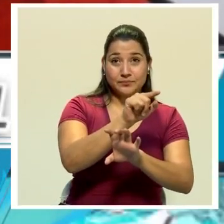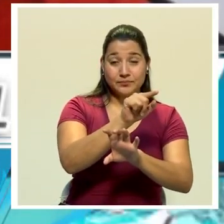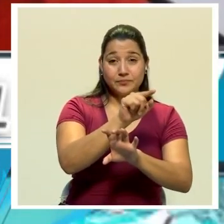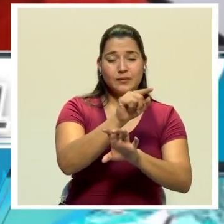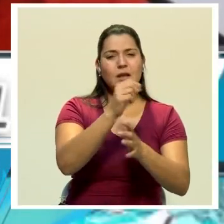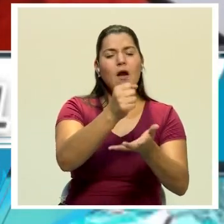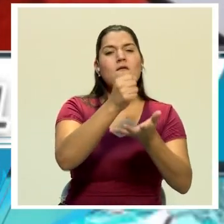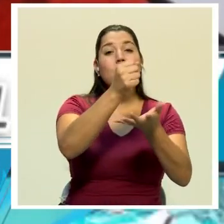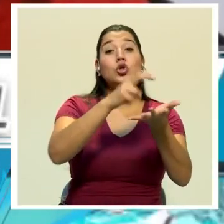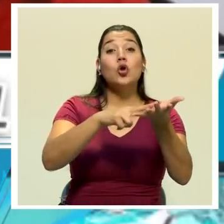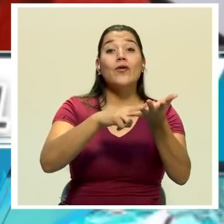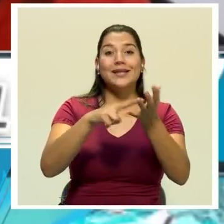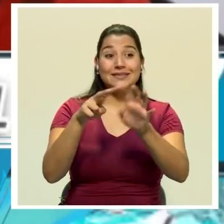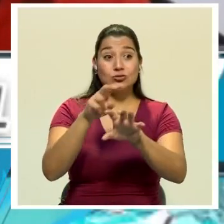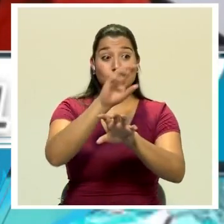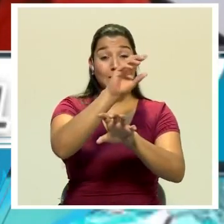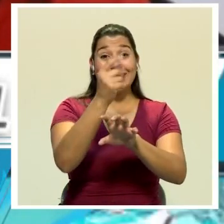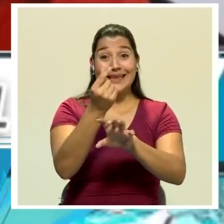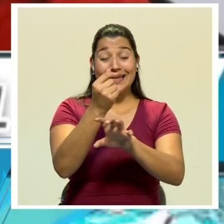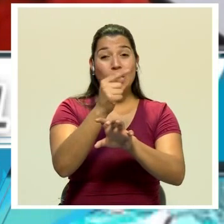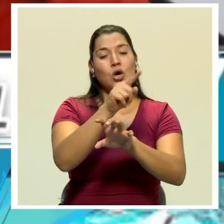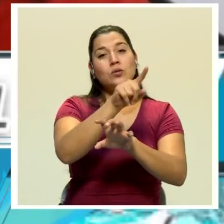tasa más o menos del